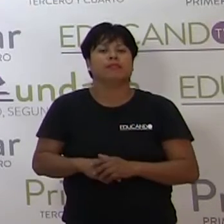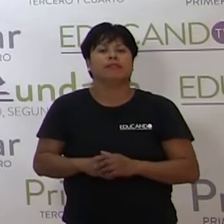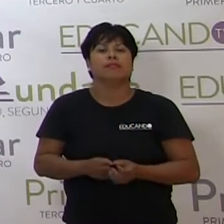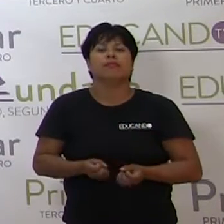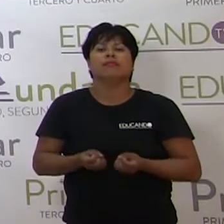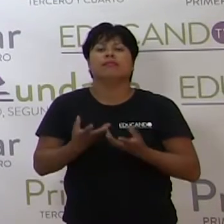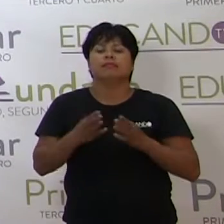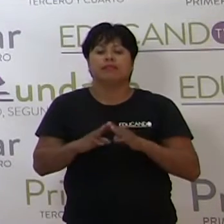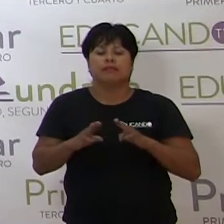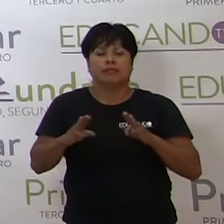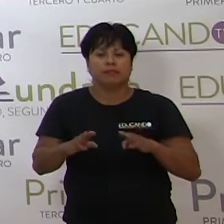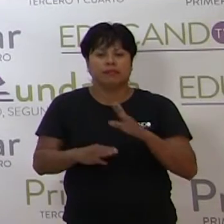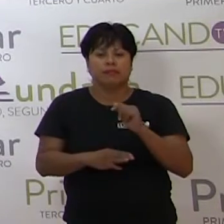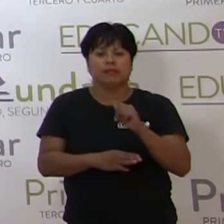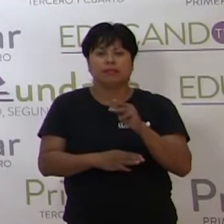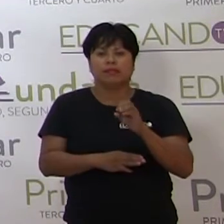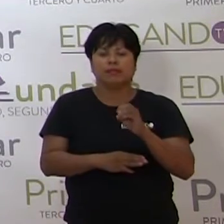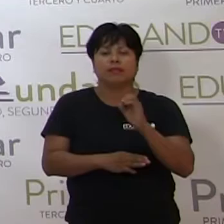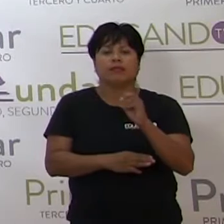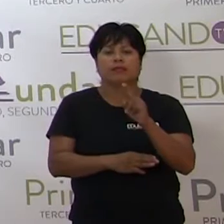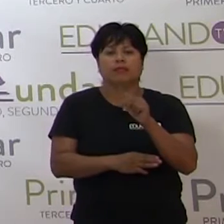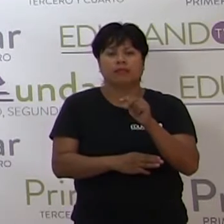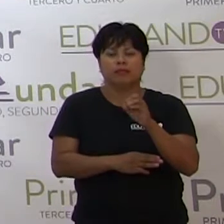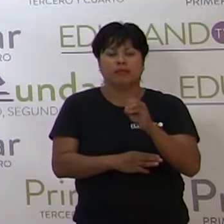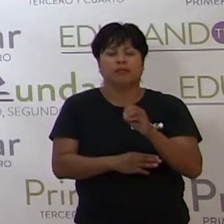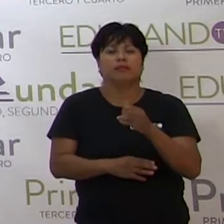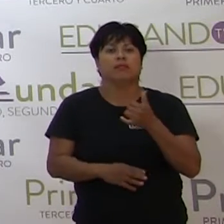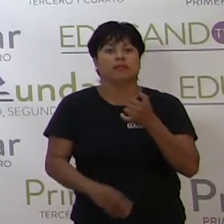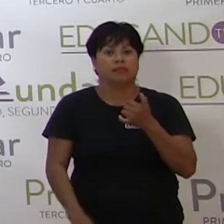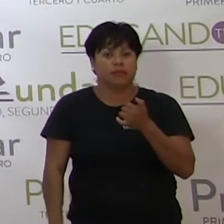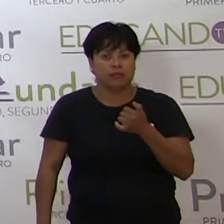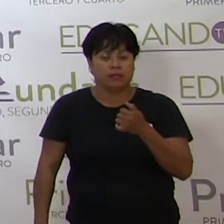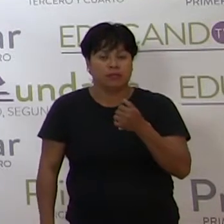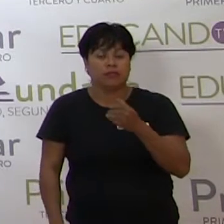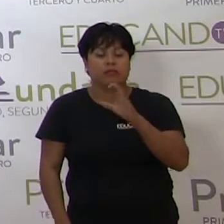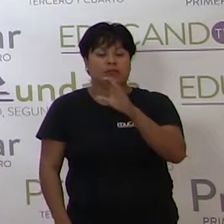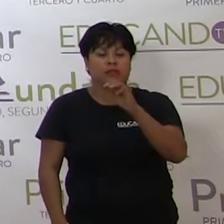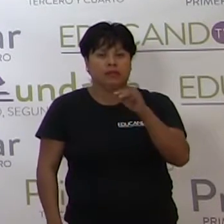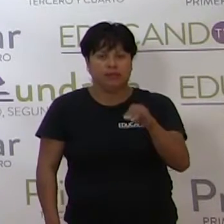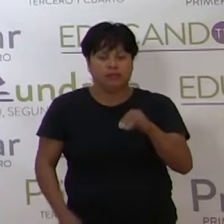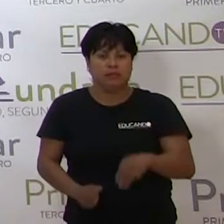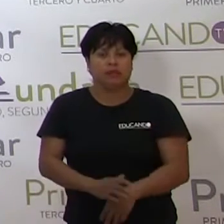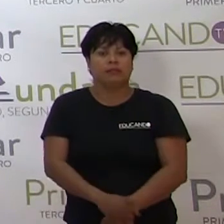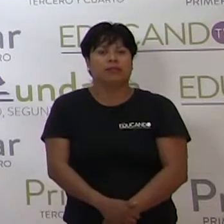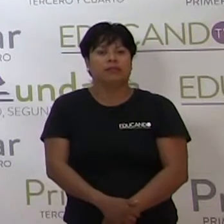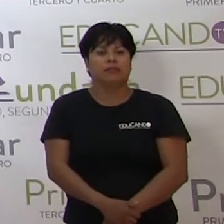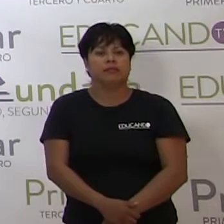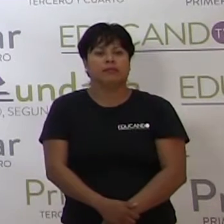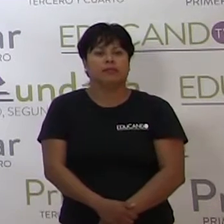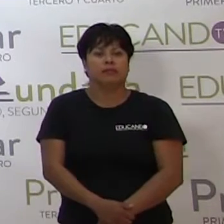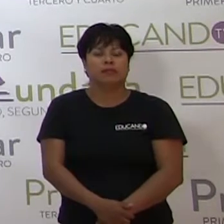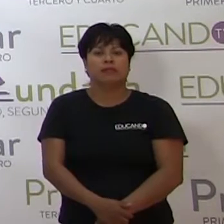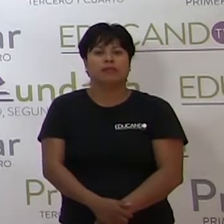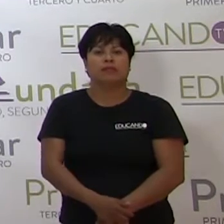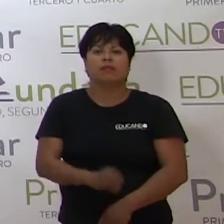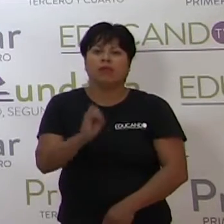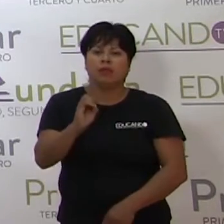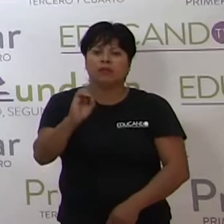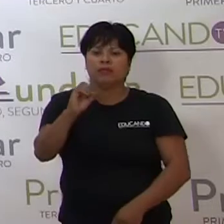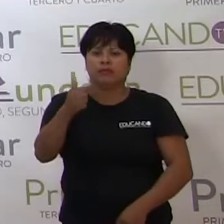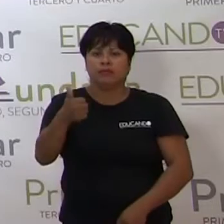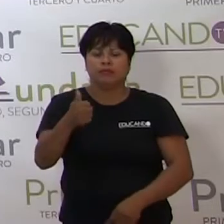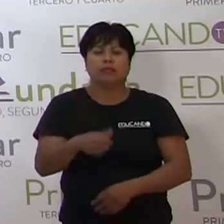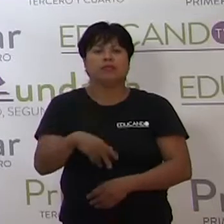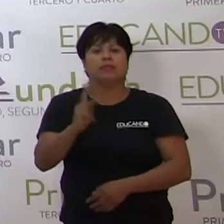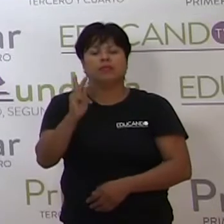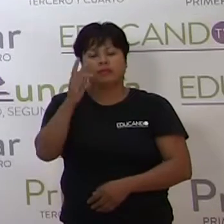cuánto mide cateto opuesto? 6 centímetros. O 0,6. Pero